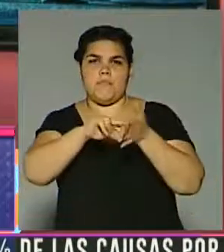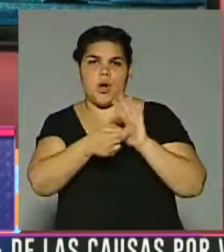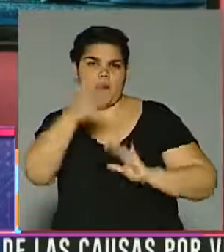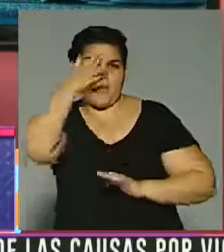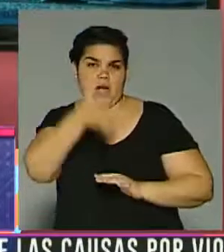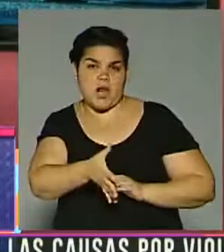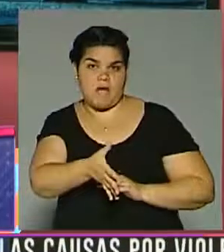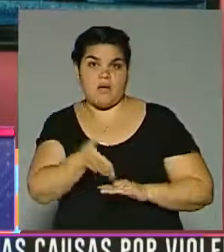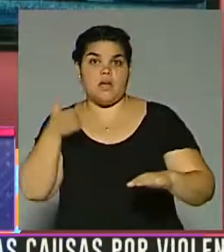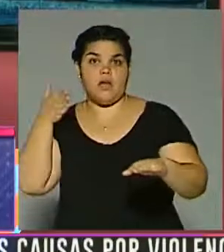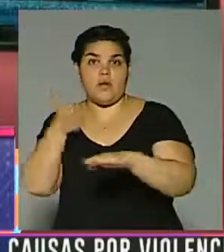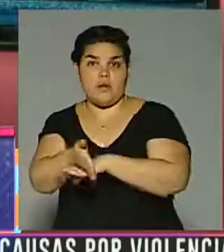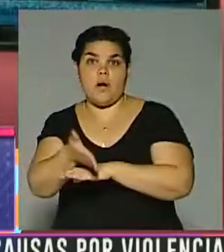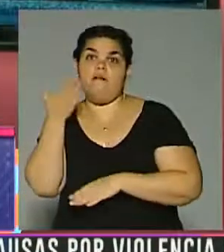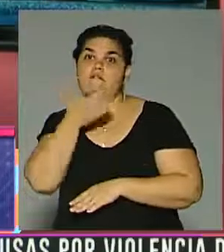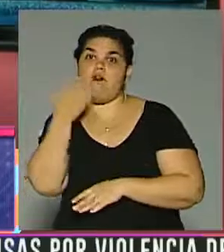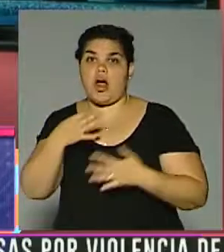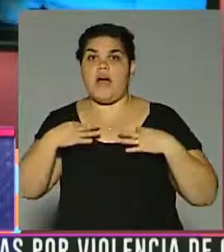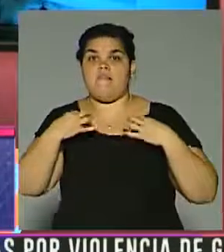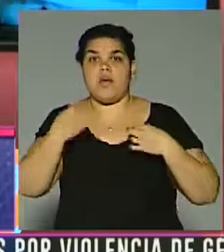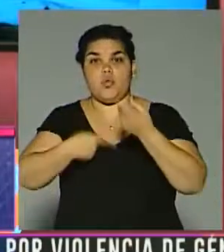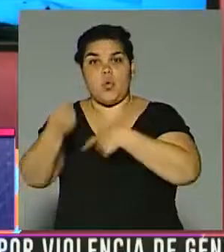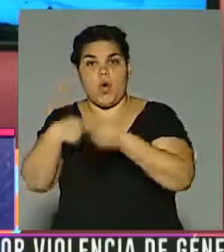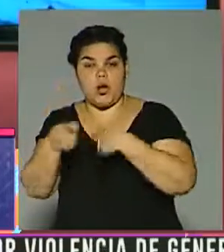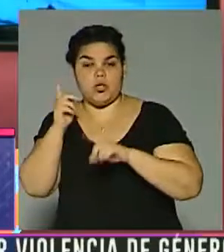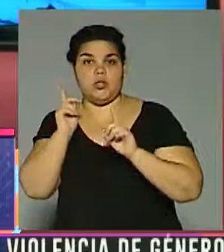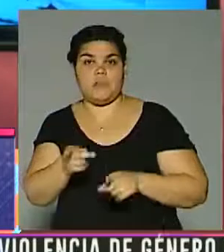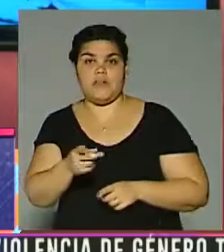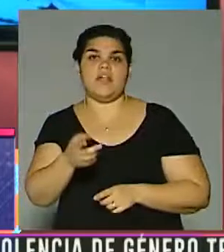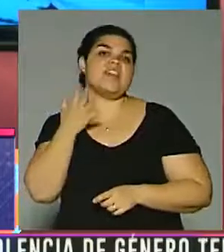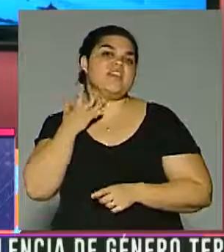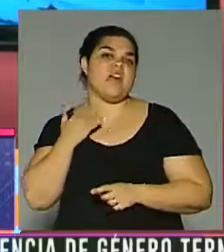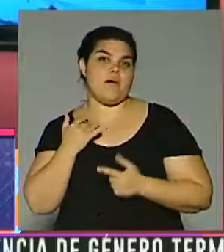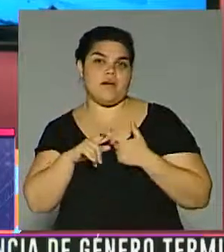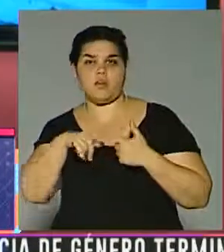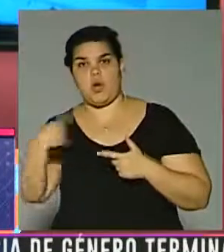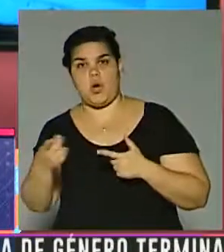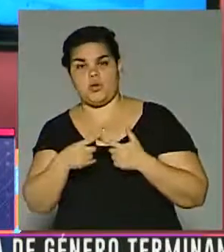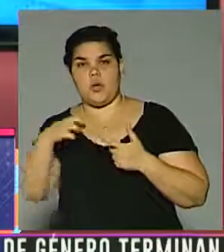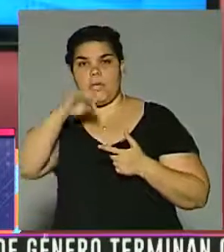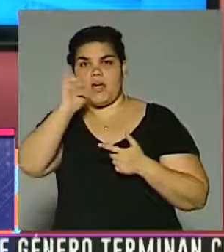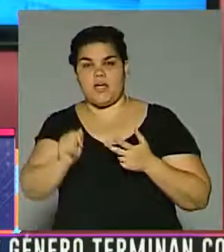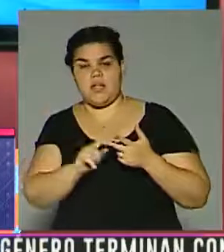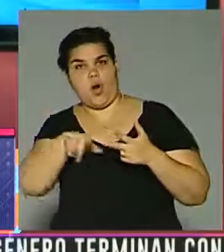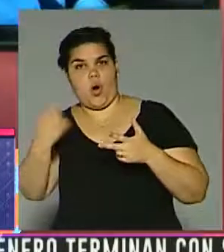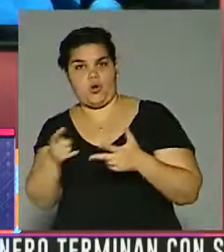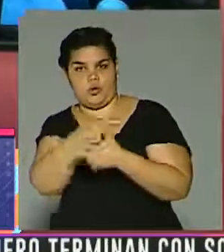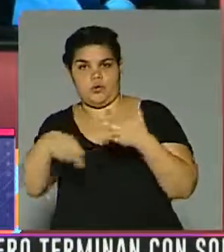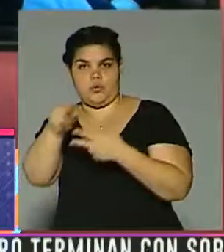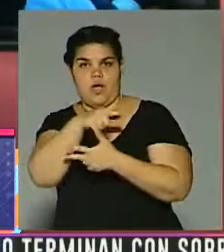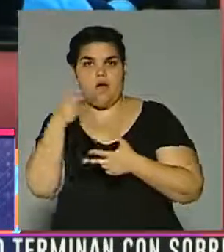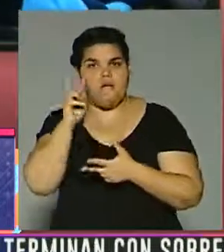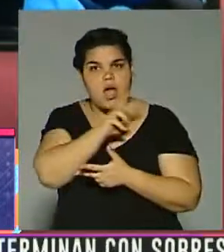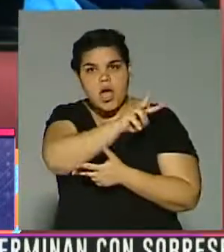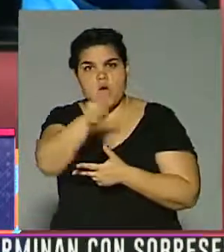quisieron ingresar al vestuario de Boca. Y tanto Tevez como Guanchope Ávila y Pablo Pérez los han insultado a estos veedores, por lo